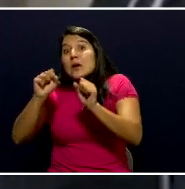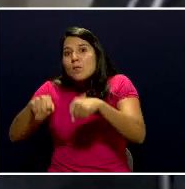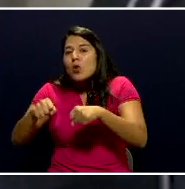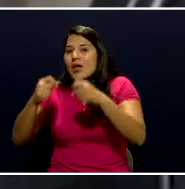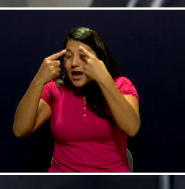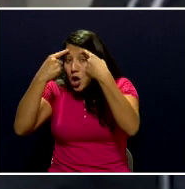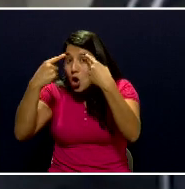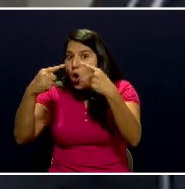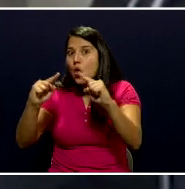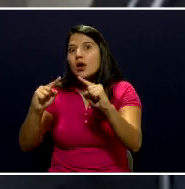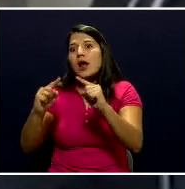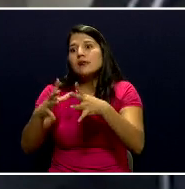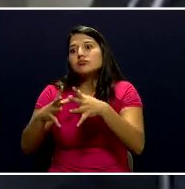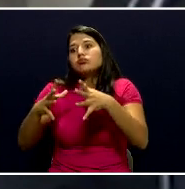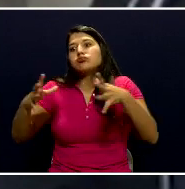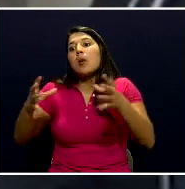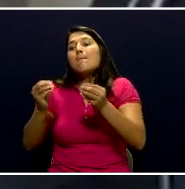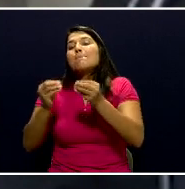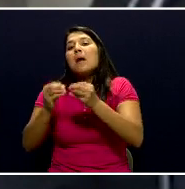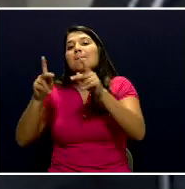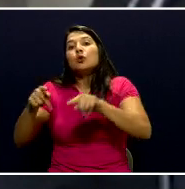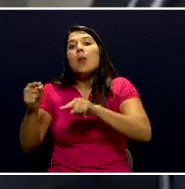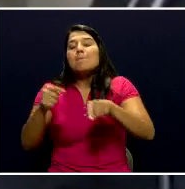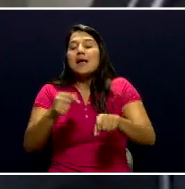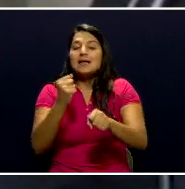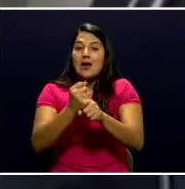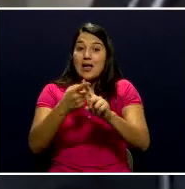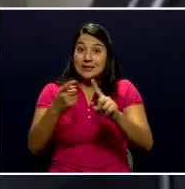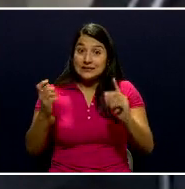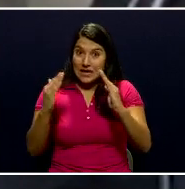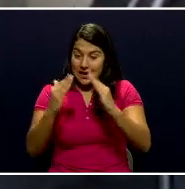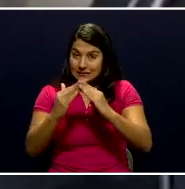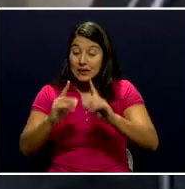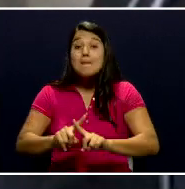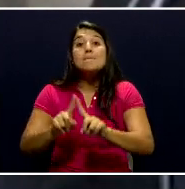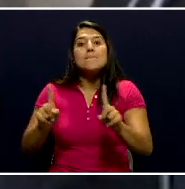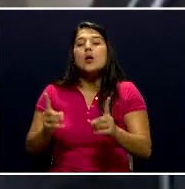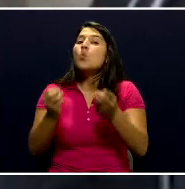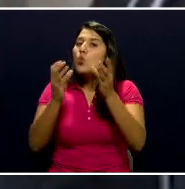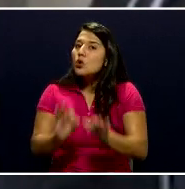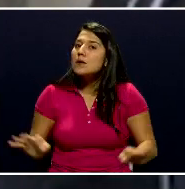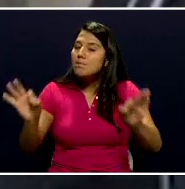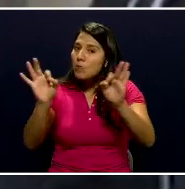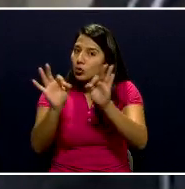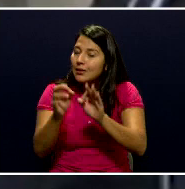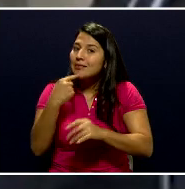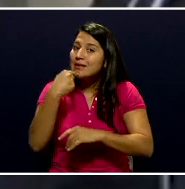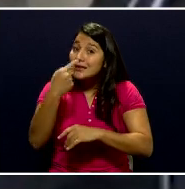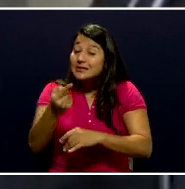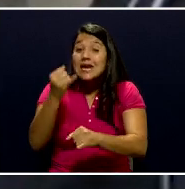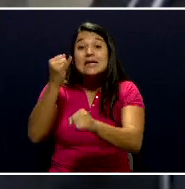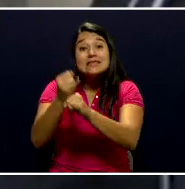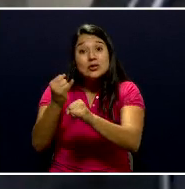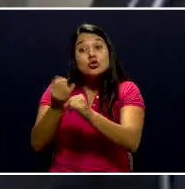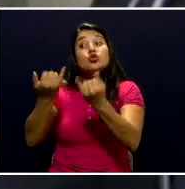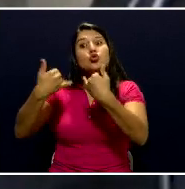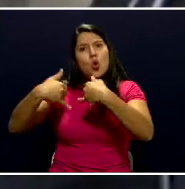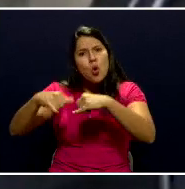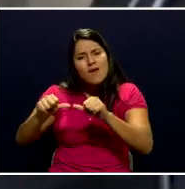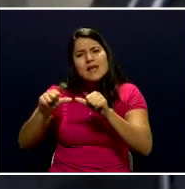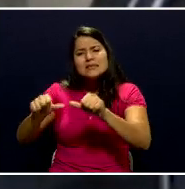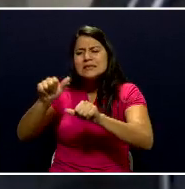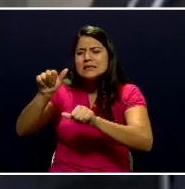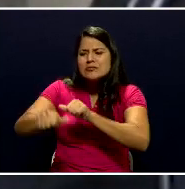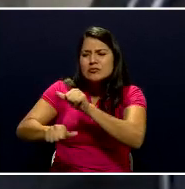más las personas que están en teletrabajo. No obstante, es importante decirlo, las instituciones siguen haciendo los esfuerzos